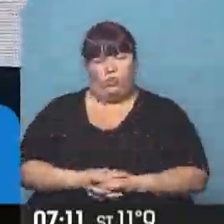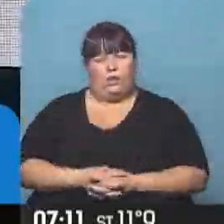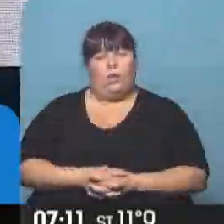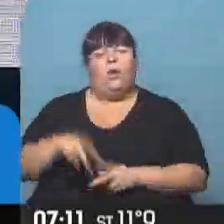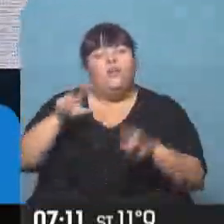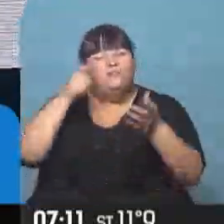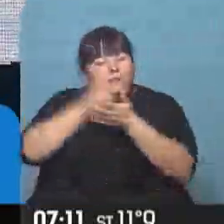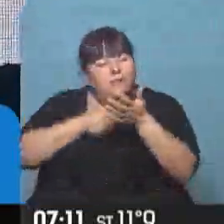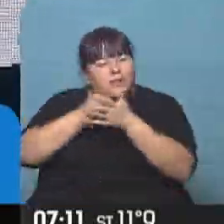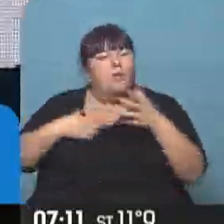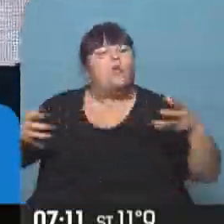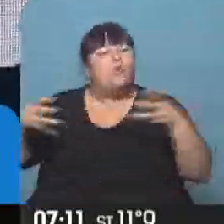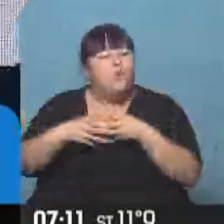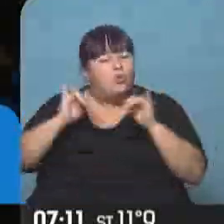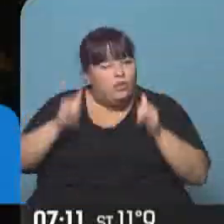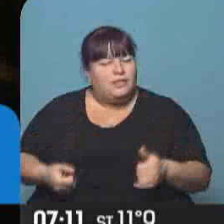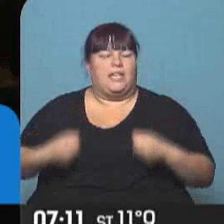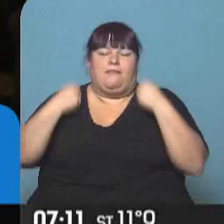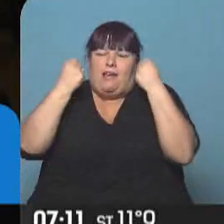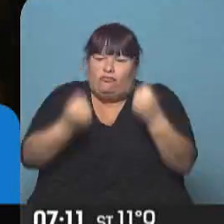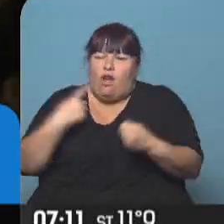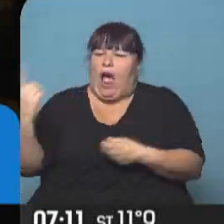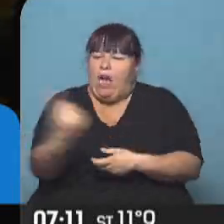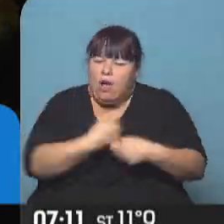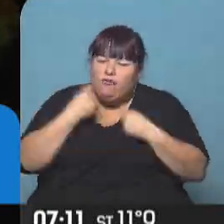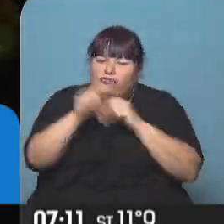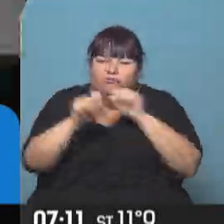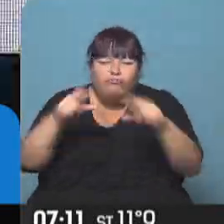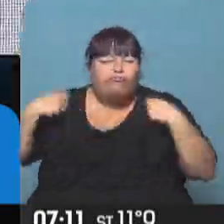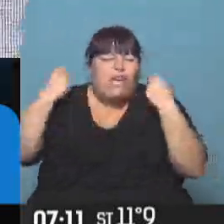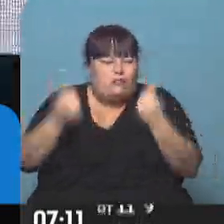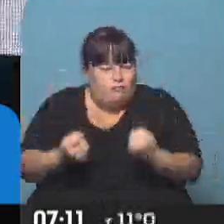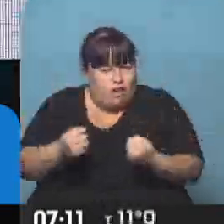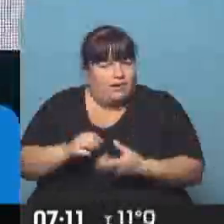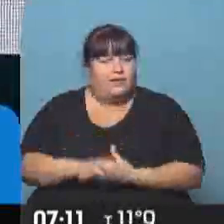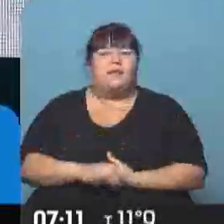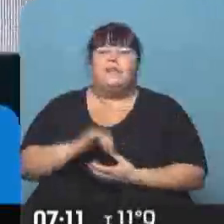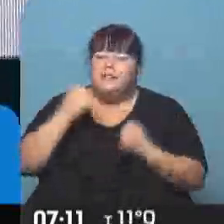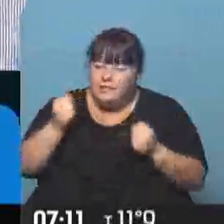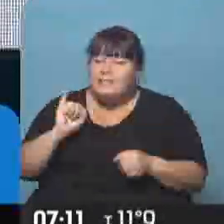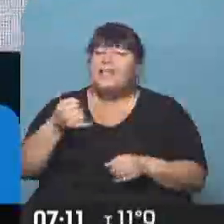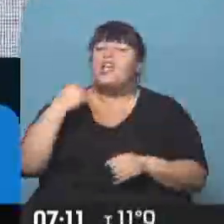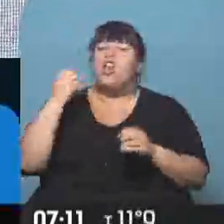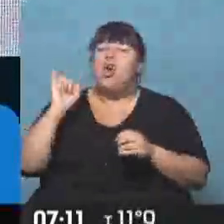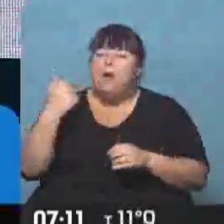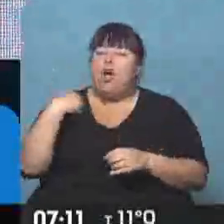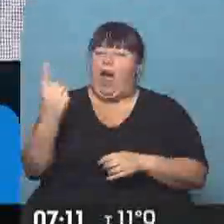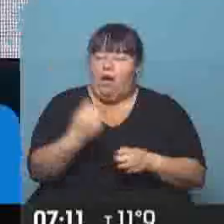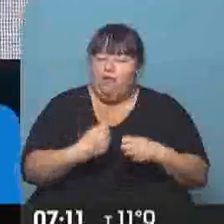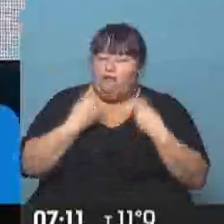encarar los desafíos en conjunto, poniendo lo mejor de cada uno. Sí, mi amor, poniendo lo mejor de cada uno.